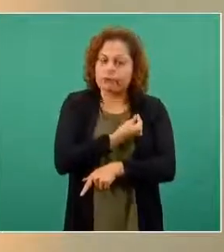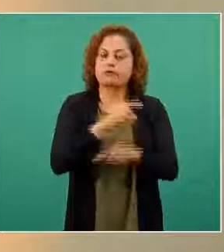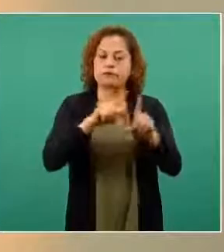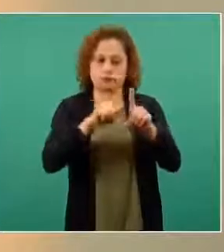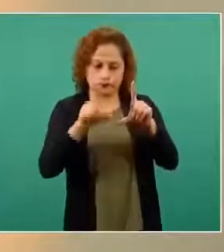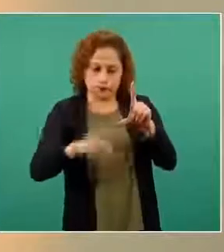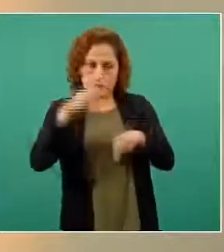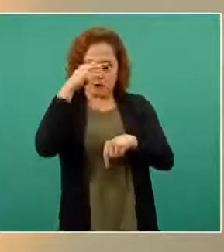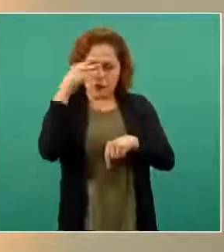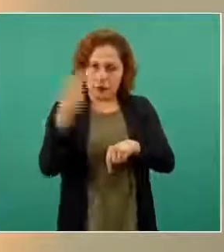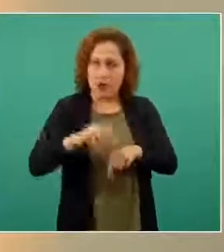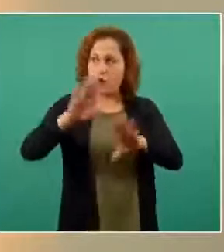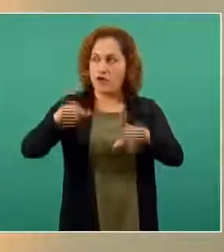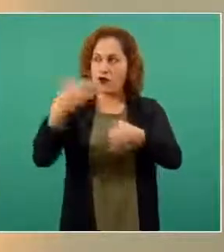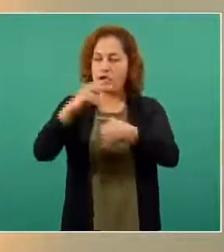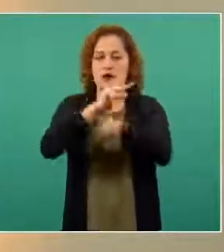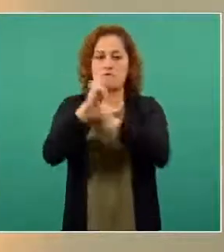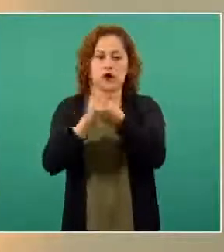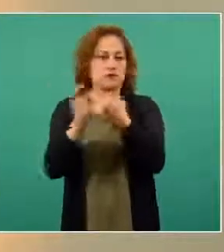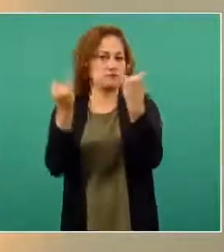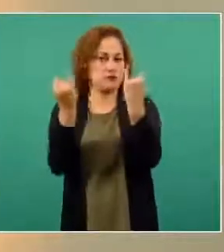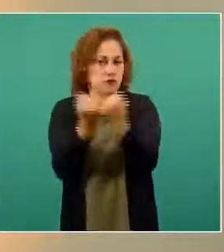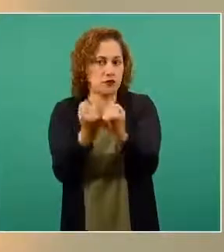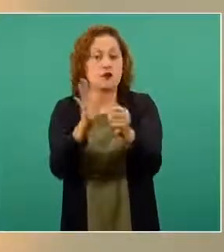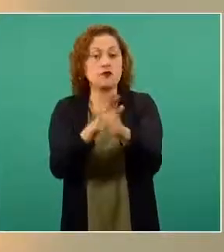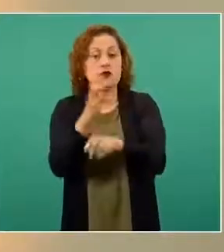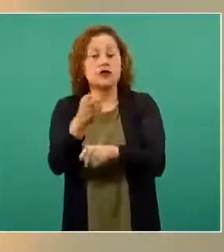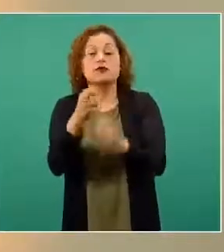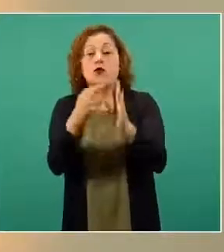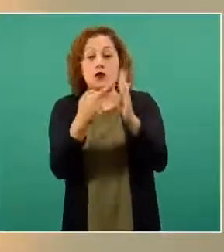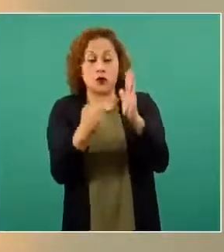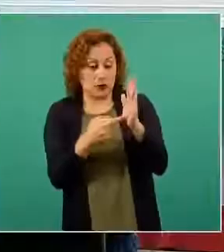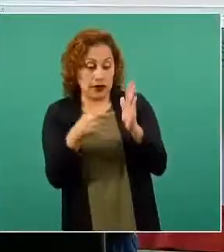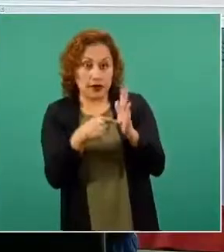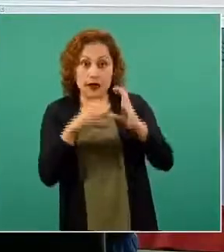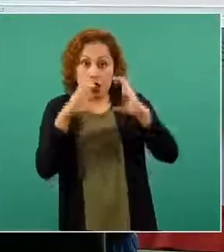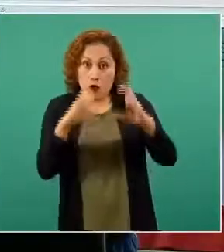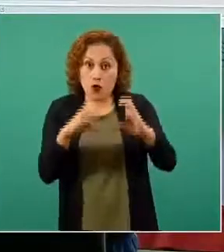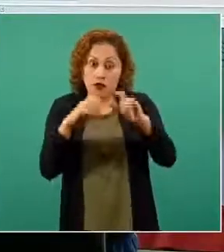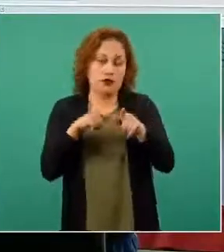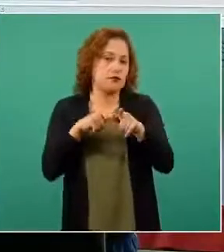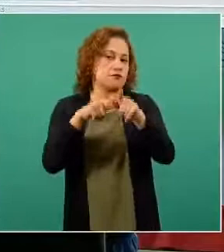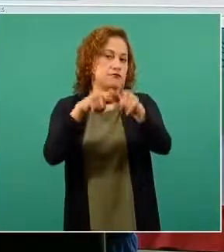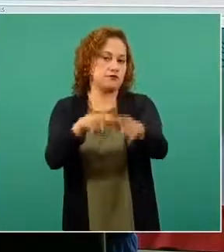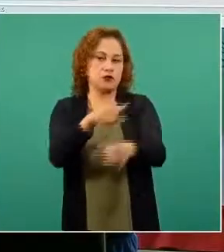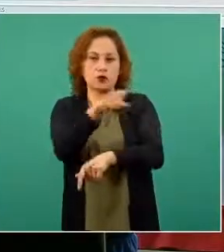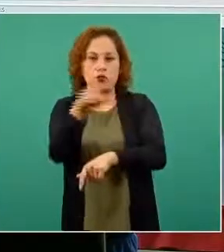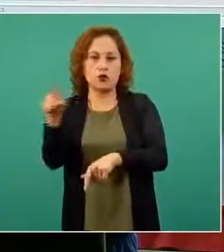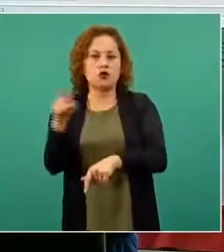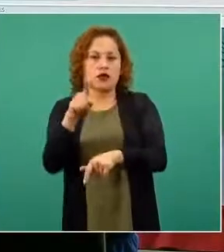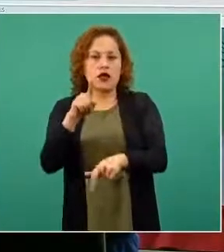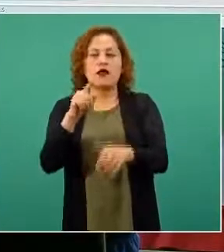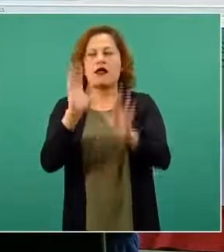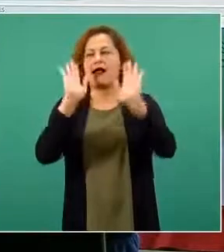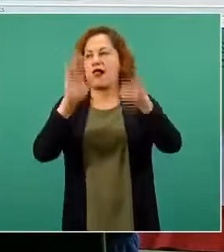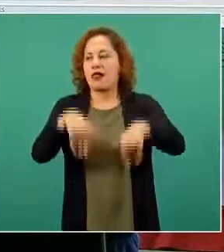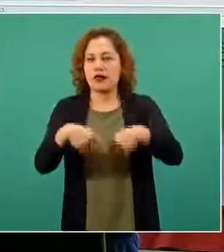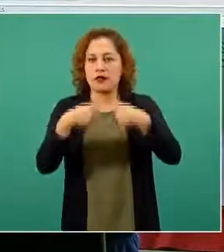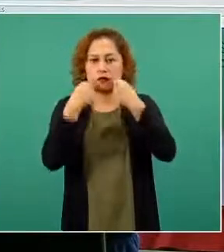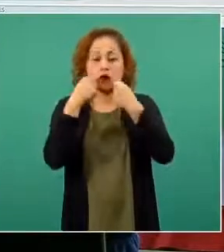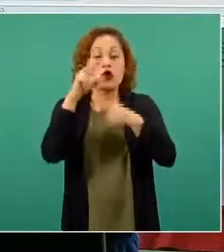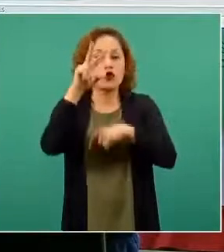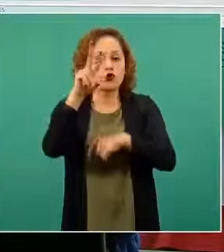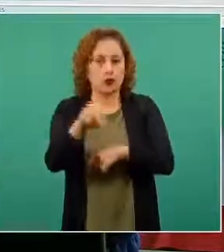importante siempre mantener las medidas que ya conocemos, no confiarnos, ¿no? Es importante no bajar la guardia y continuar trabajando